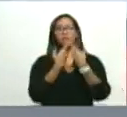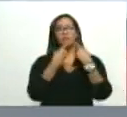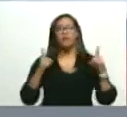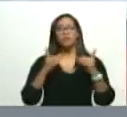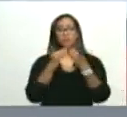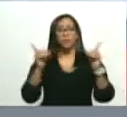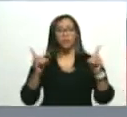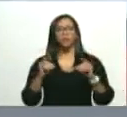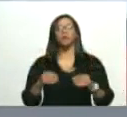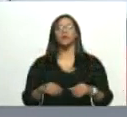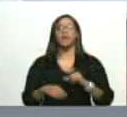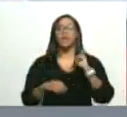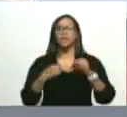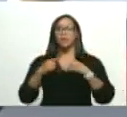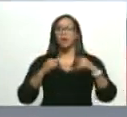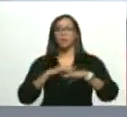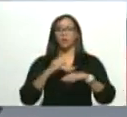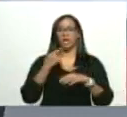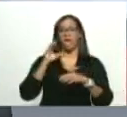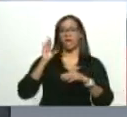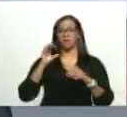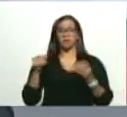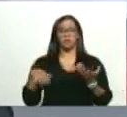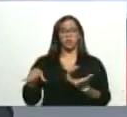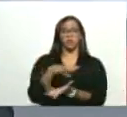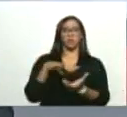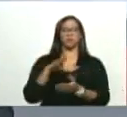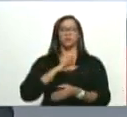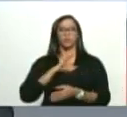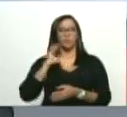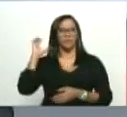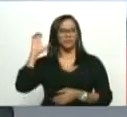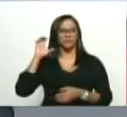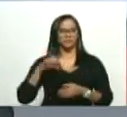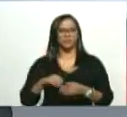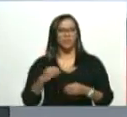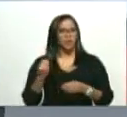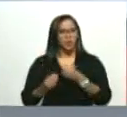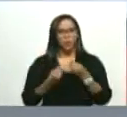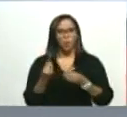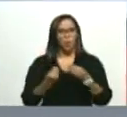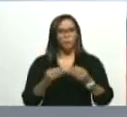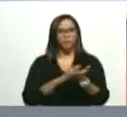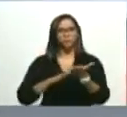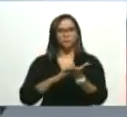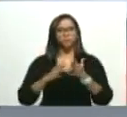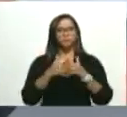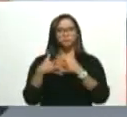la izquierda porque lo describe como el colapso de su propio país. ¿Cómo hacer frente ya no a Estados